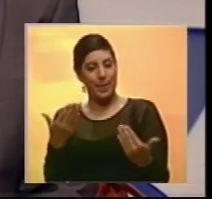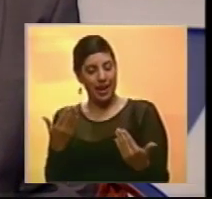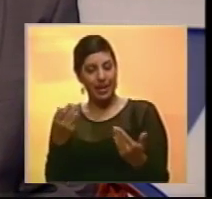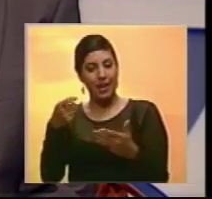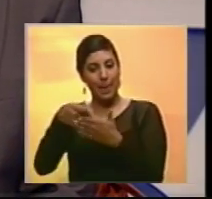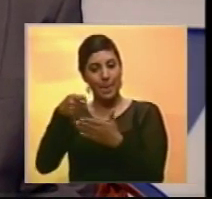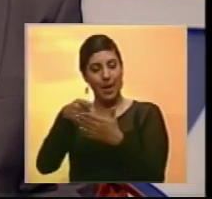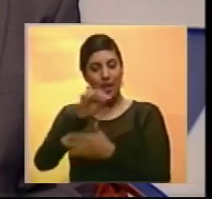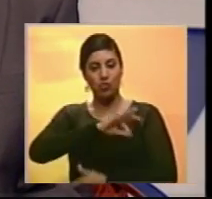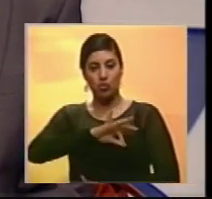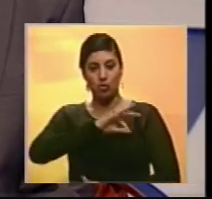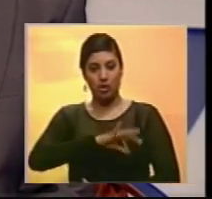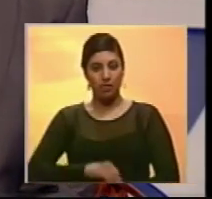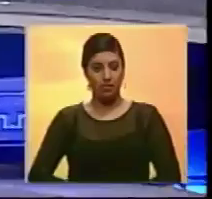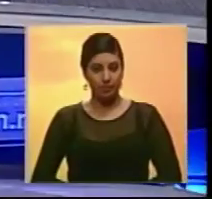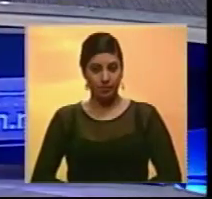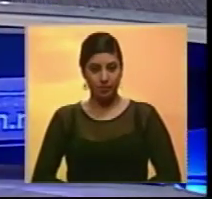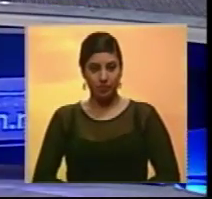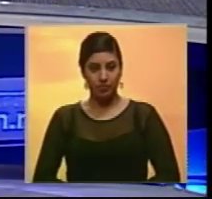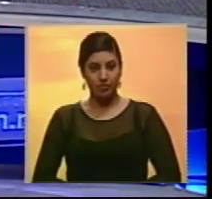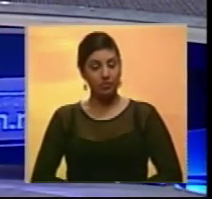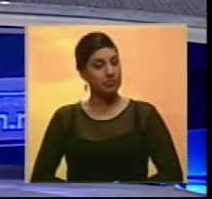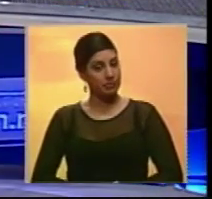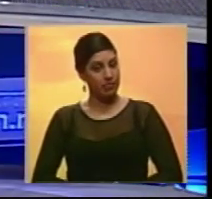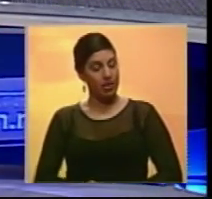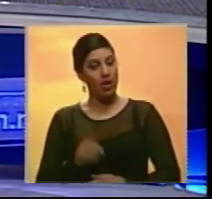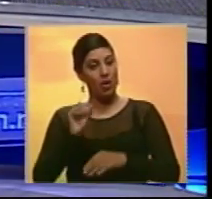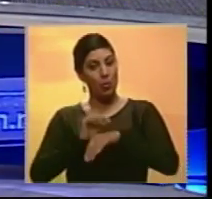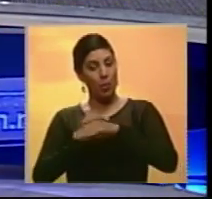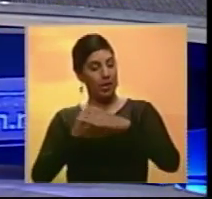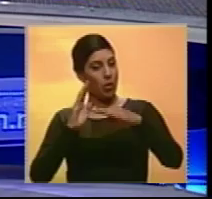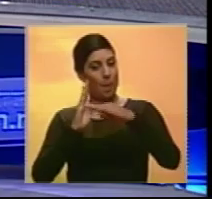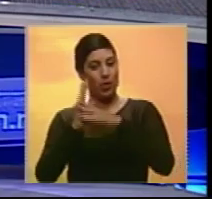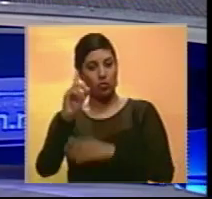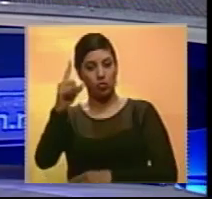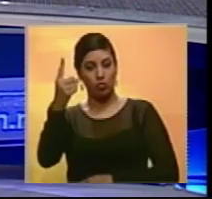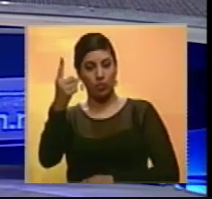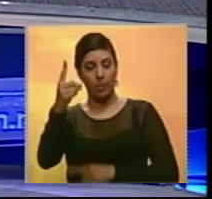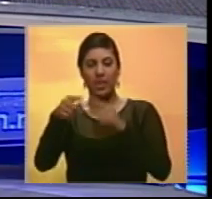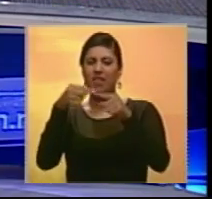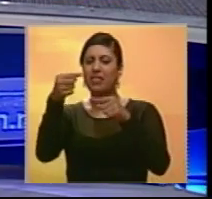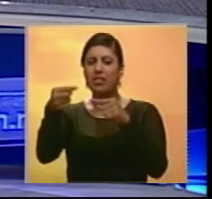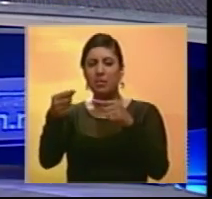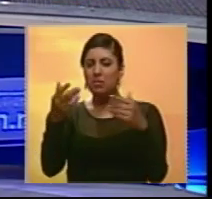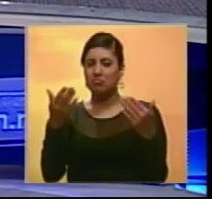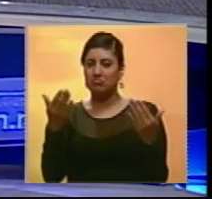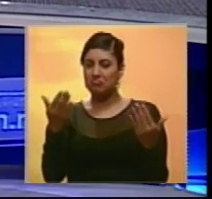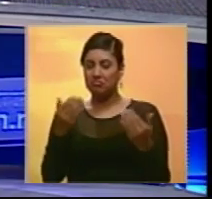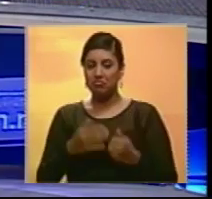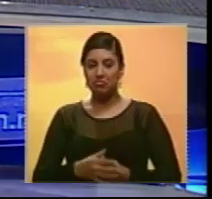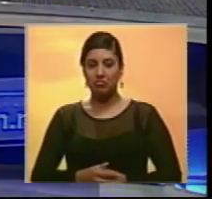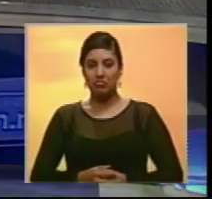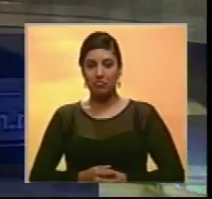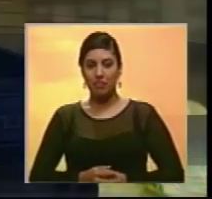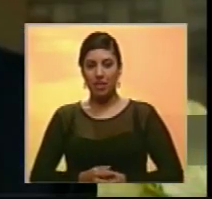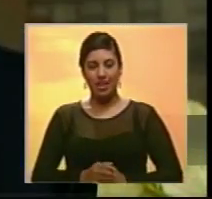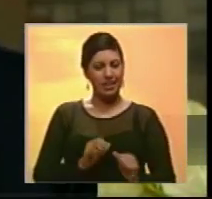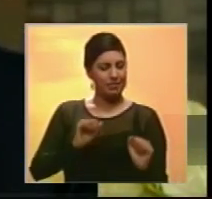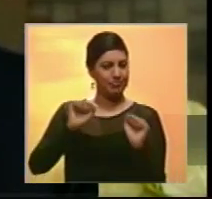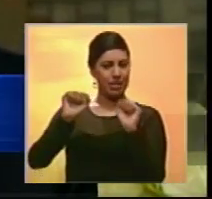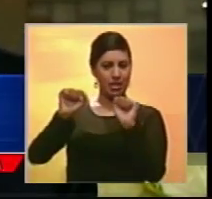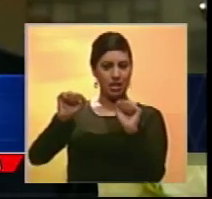la inversión social. Bien, amigos, es momento de hacer nuestra primera pausa. A regreso.